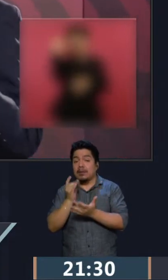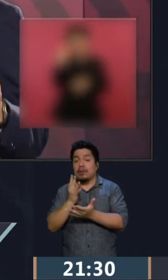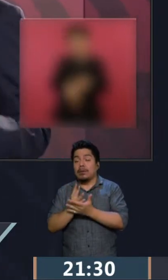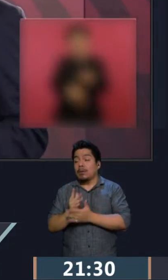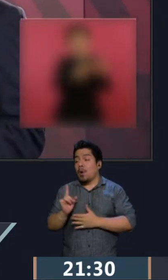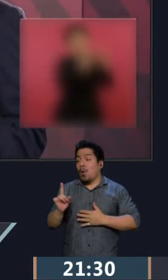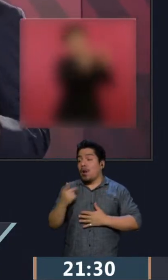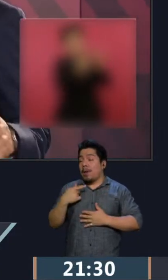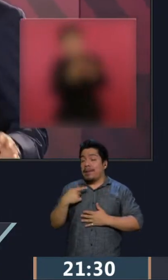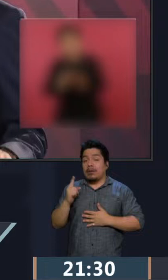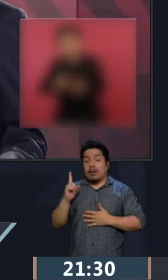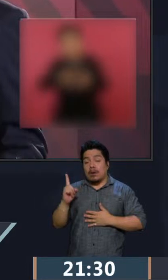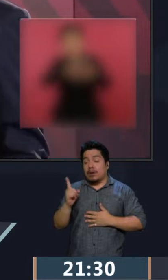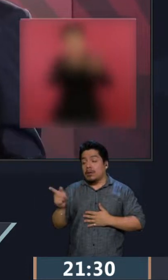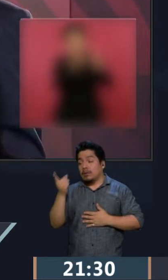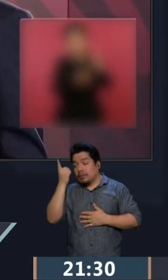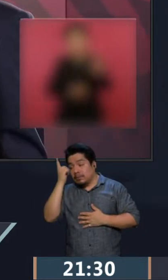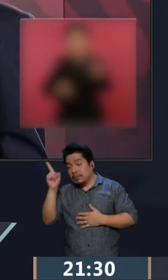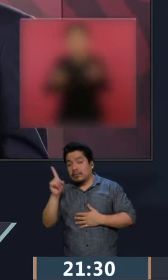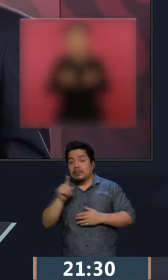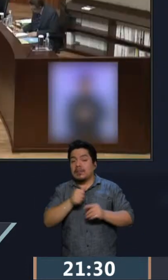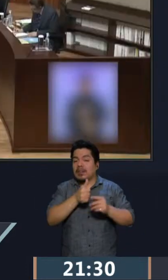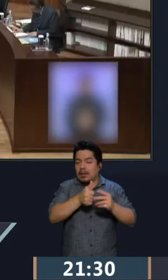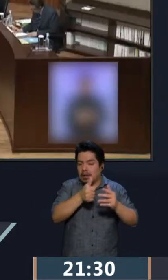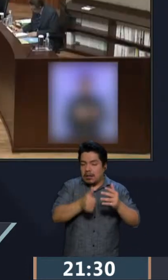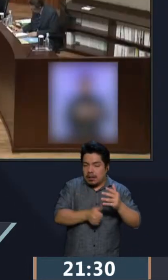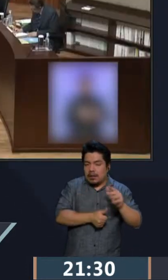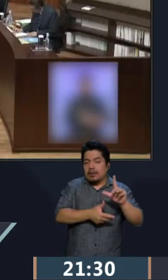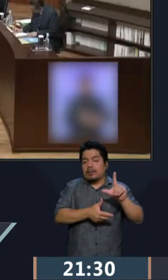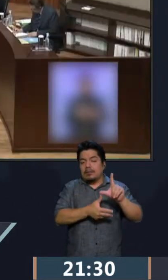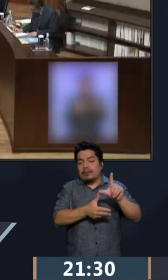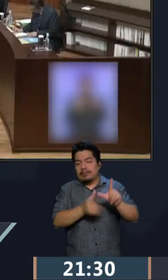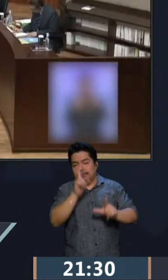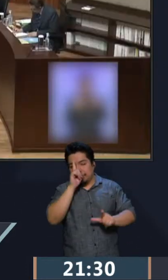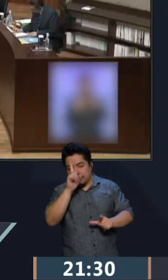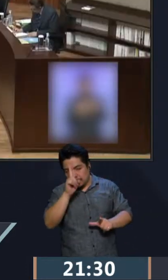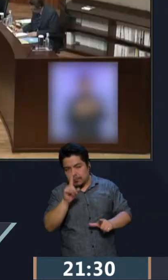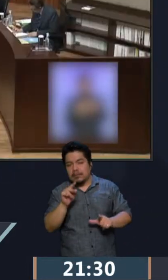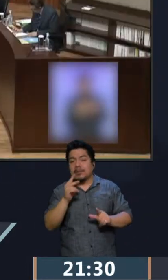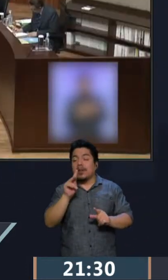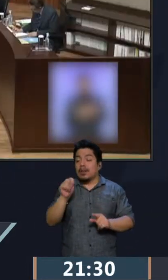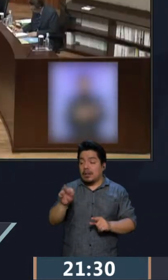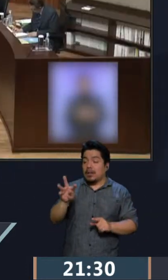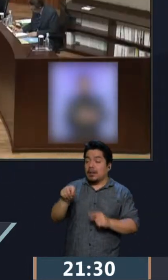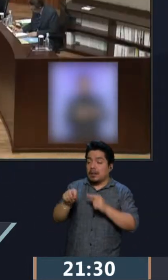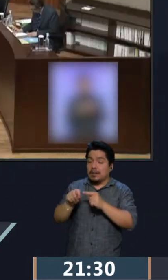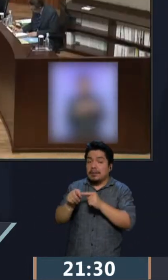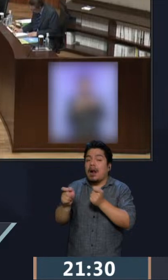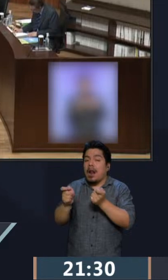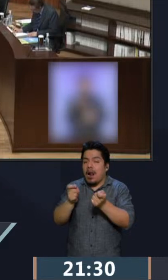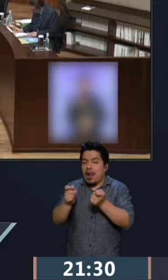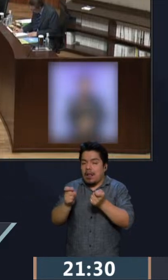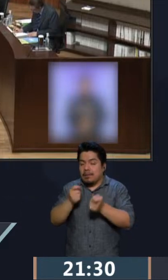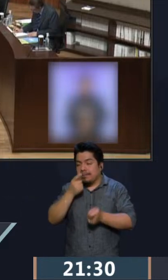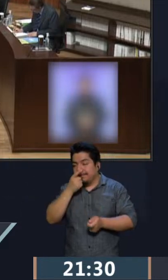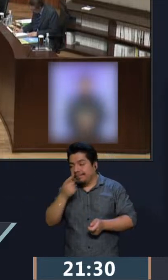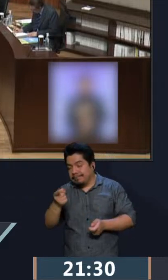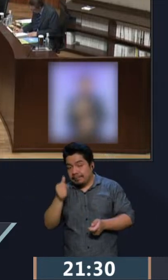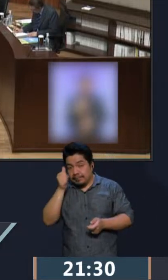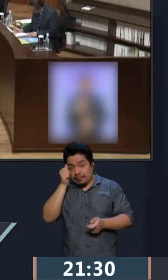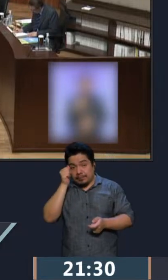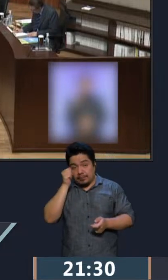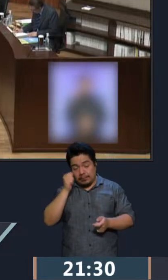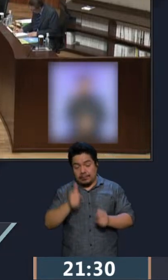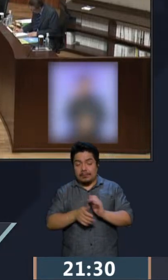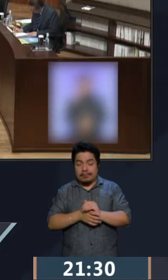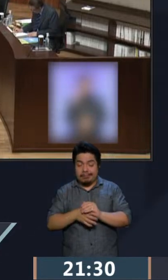monopólicos en todos los países. En cada nación latinoamericana hay un medio de comunicación que es el que dicta la agenda. Y una de las cosas